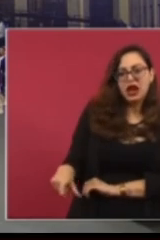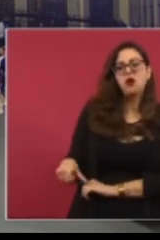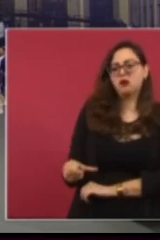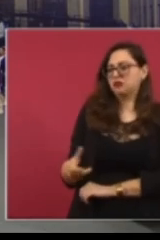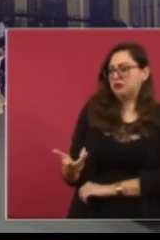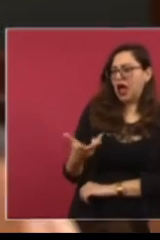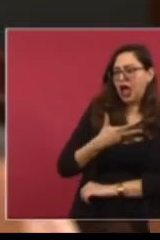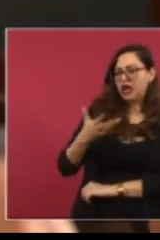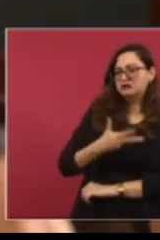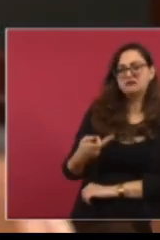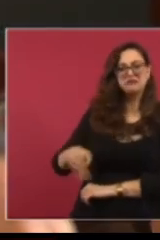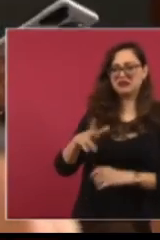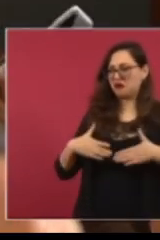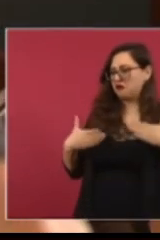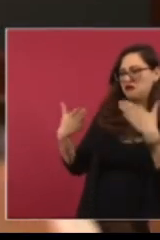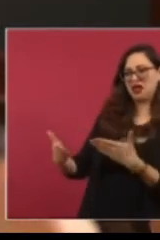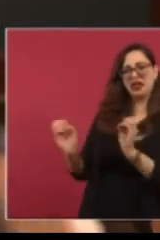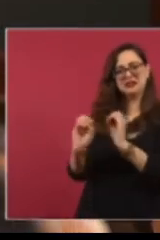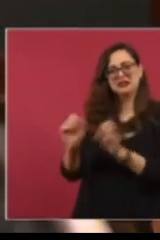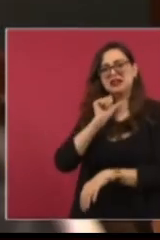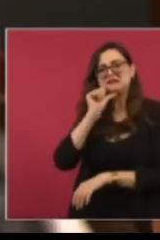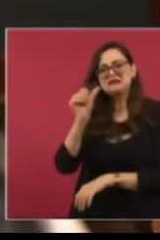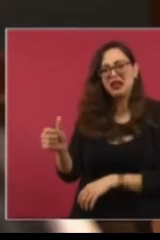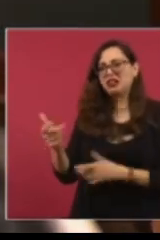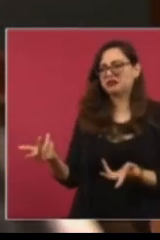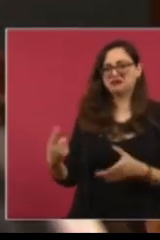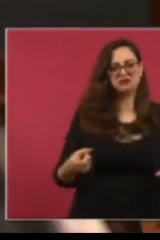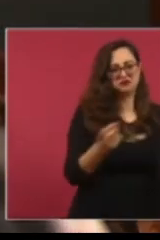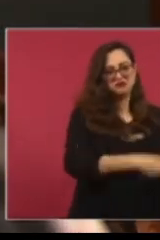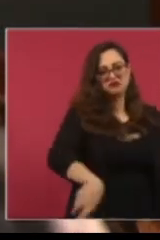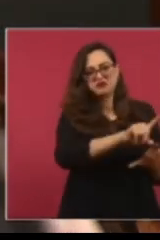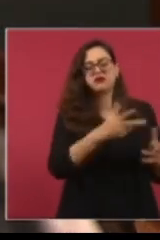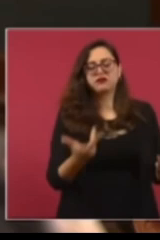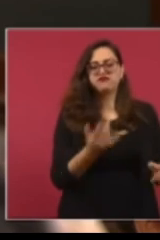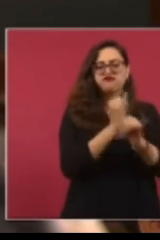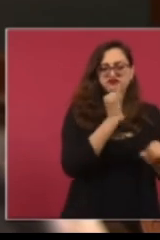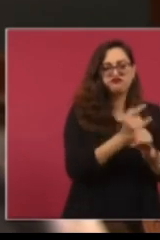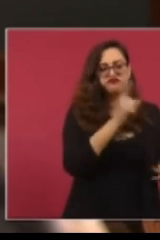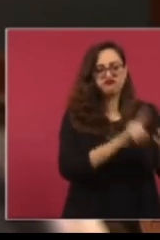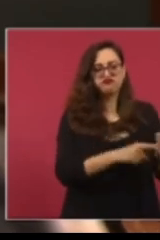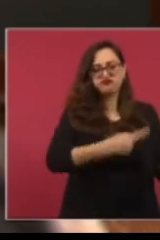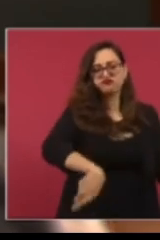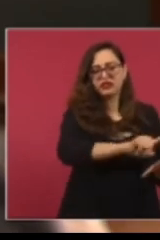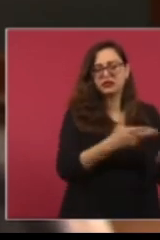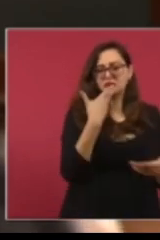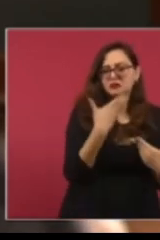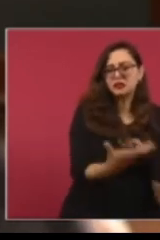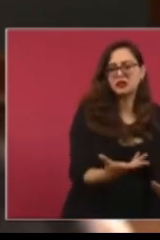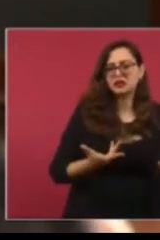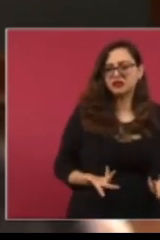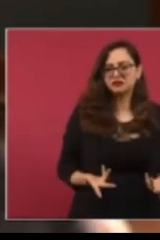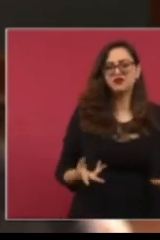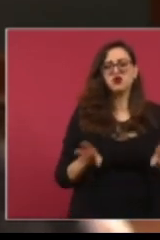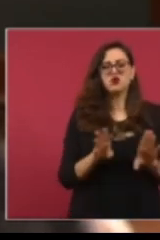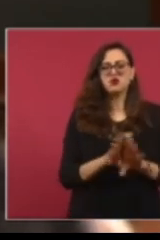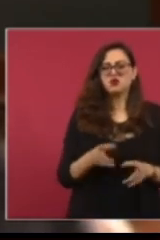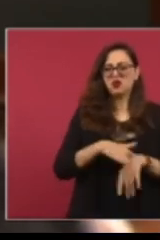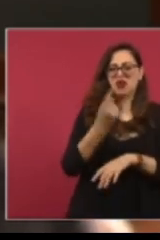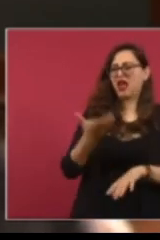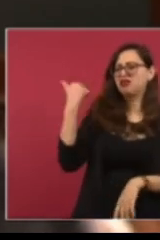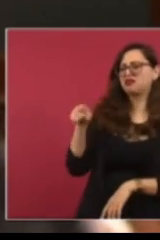profesional porque no se iba a arriesgar Imagínese que haya sido el sin censura esa ballena que tienen ahí sin censura